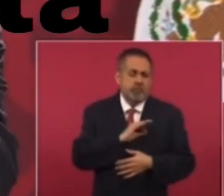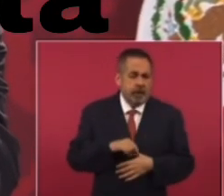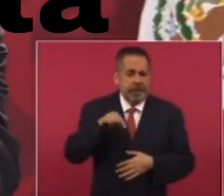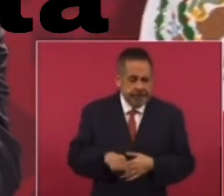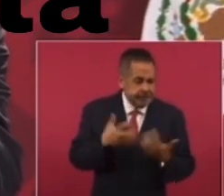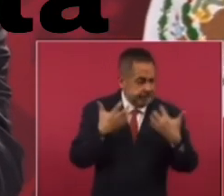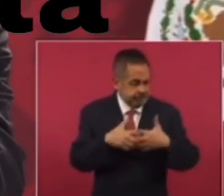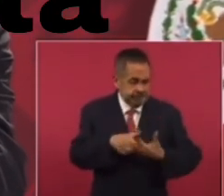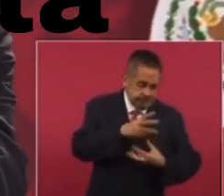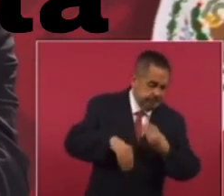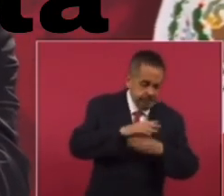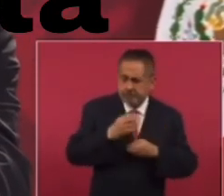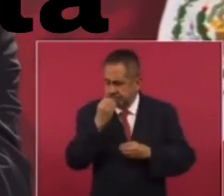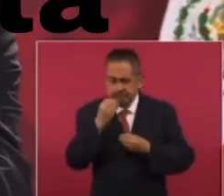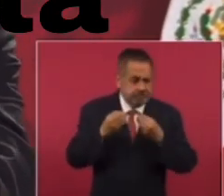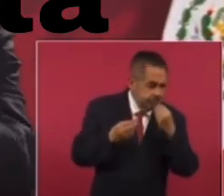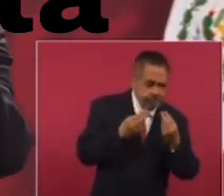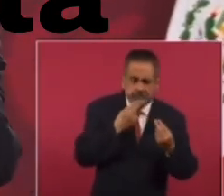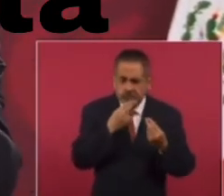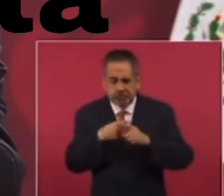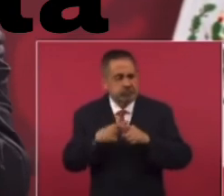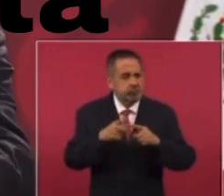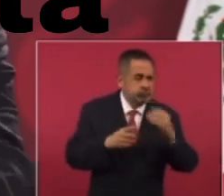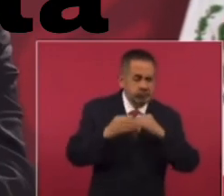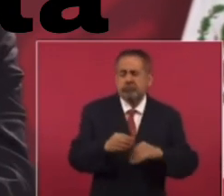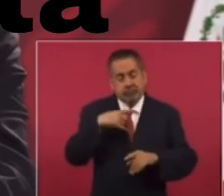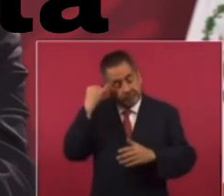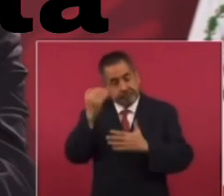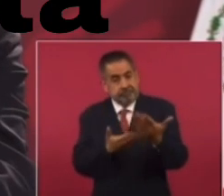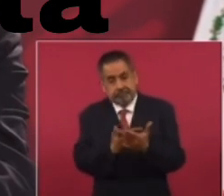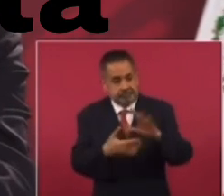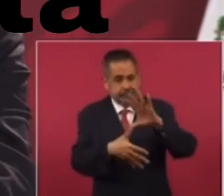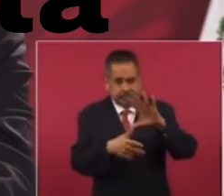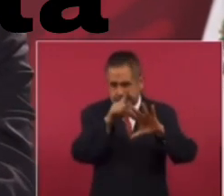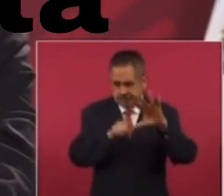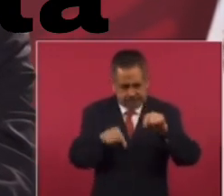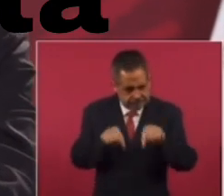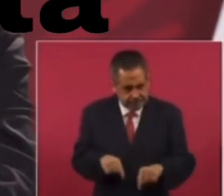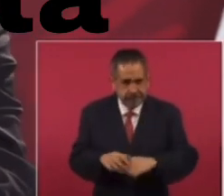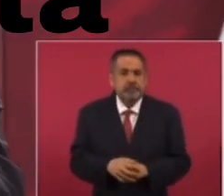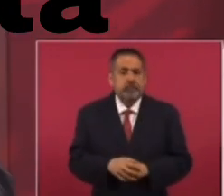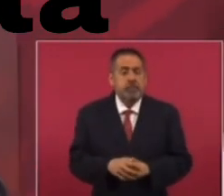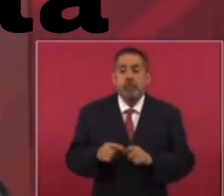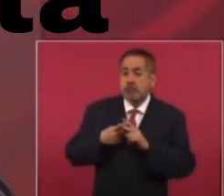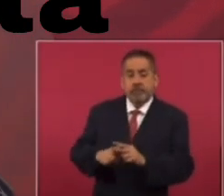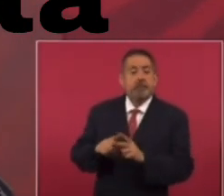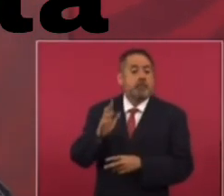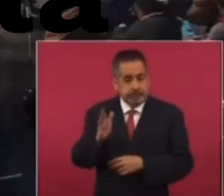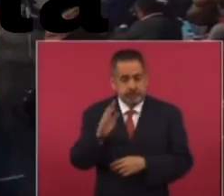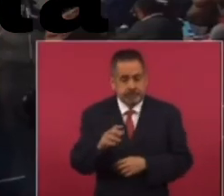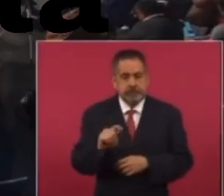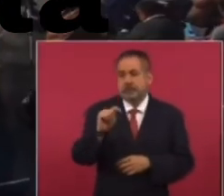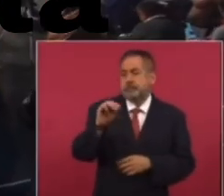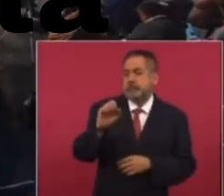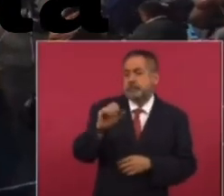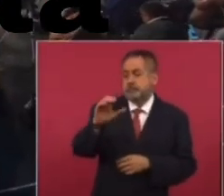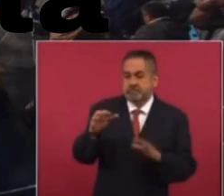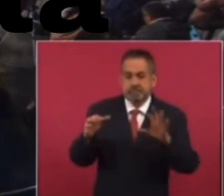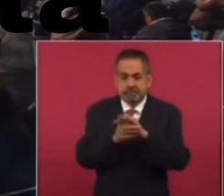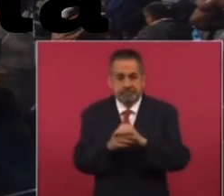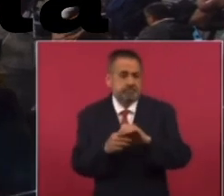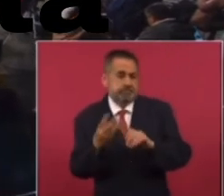del Zócalo pero lo que debe de hacer no lo hace y el muy hipócrita dice que tiene está muy triste está muy triste